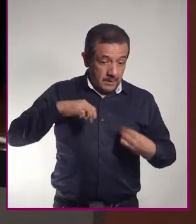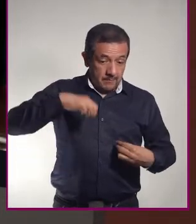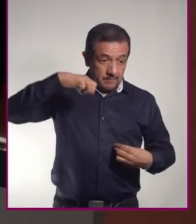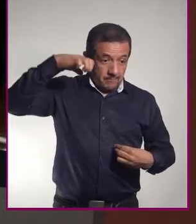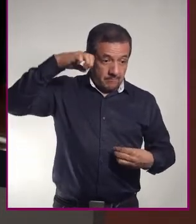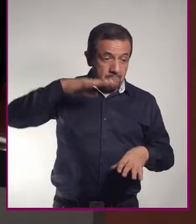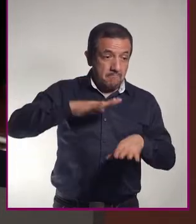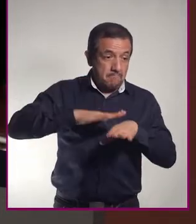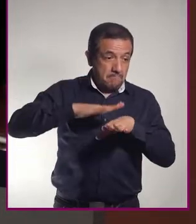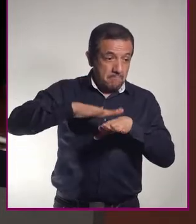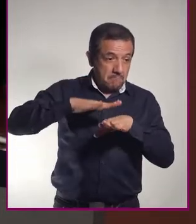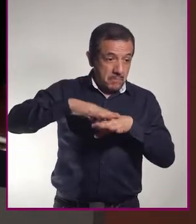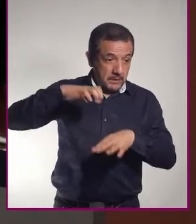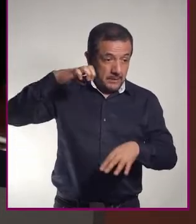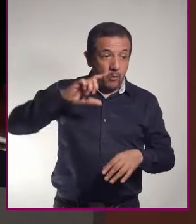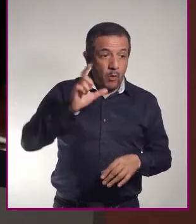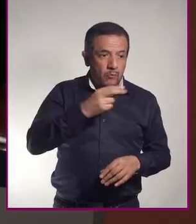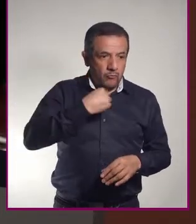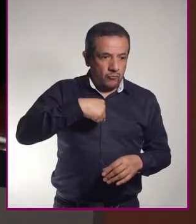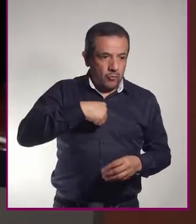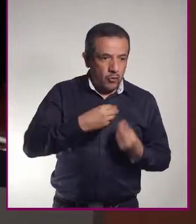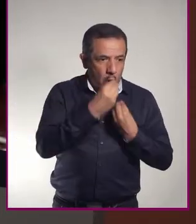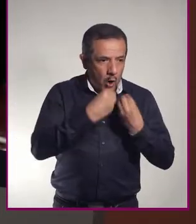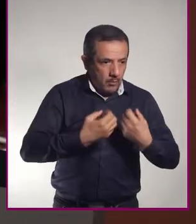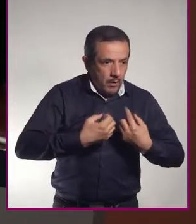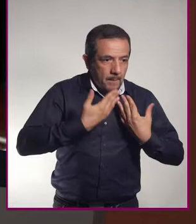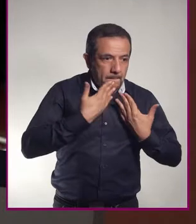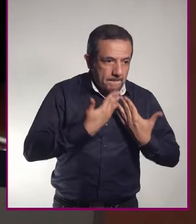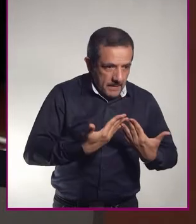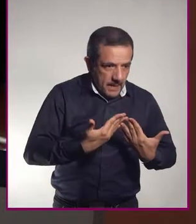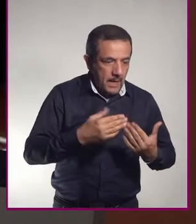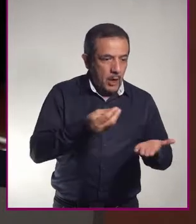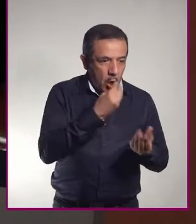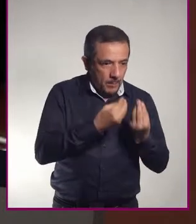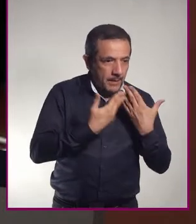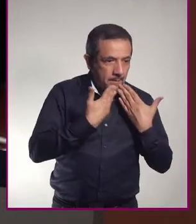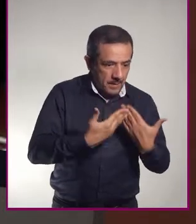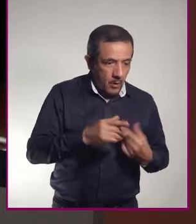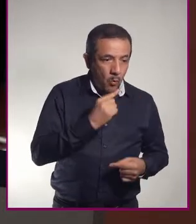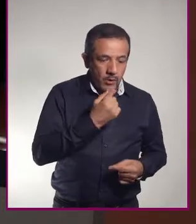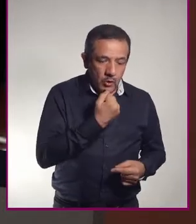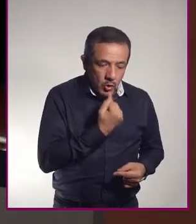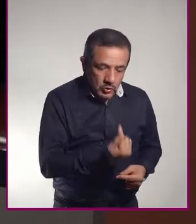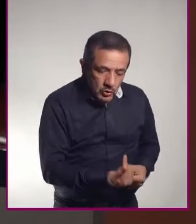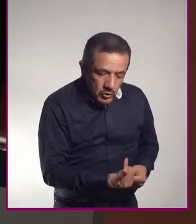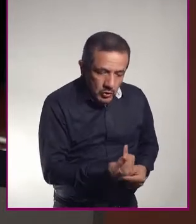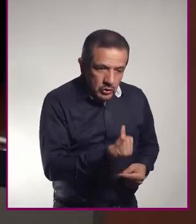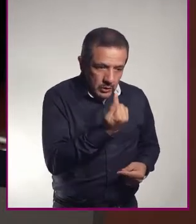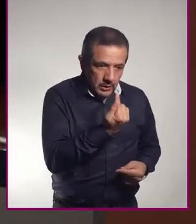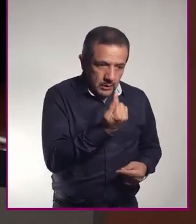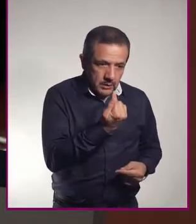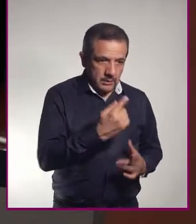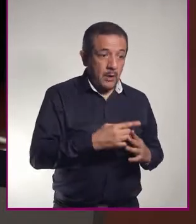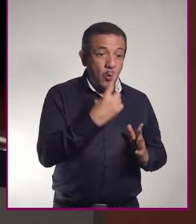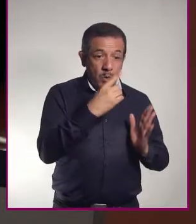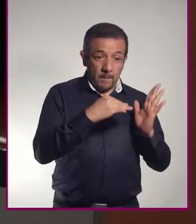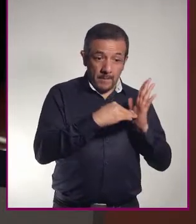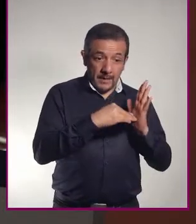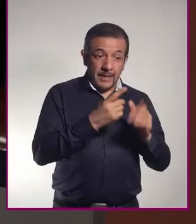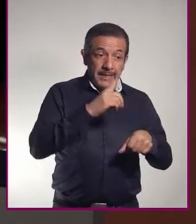vez es mayor. Si no tenemos una nutrición adecuada, tanto en los primeros días de vida, en los primeros 1000 días de